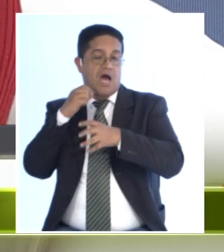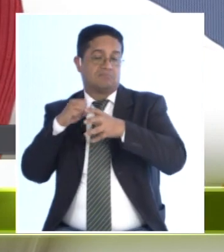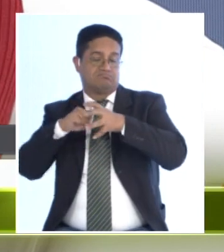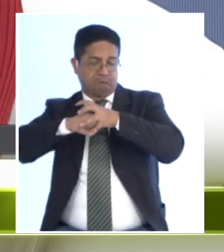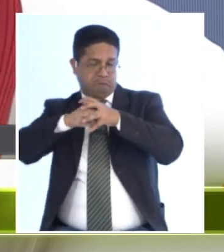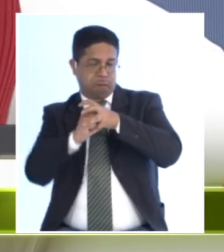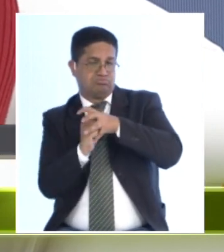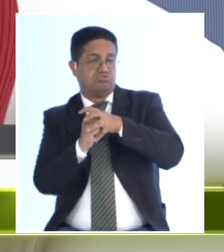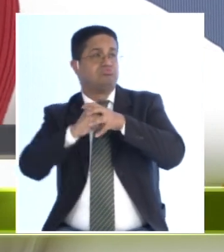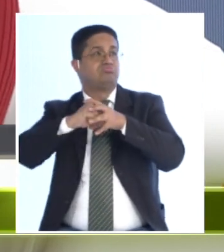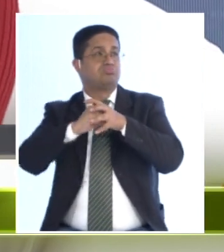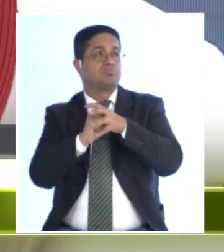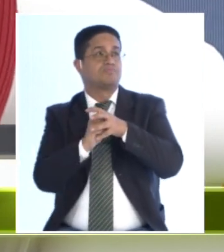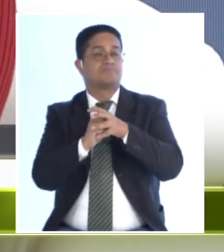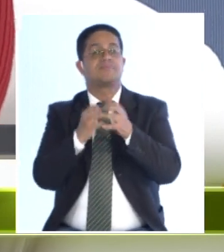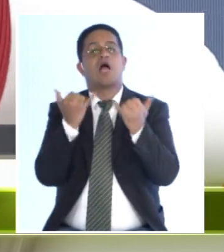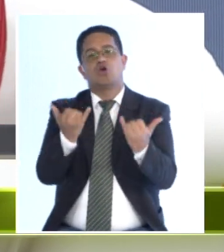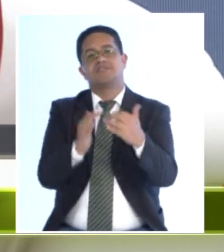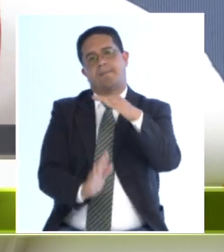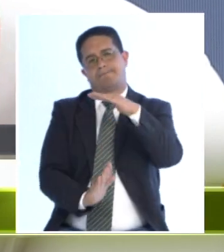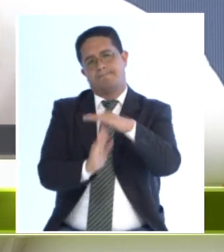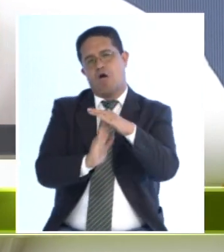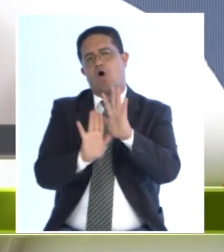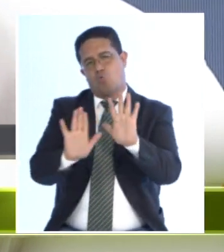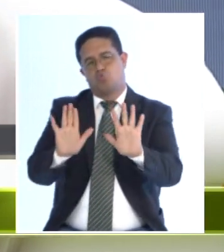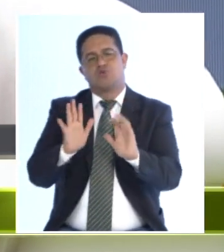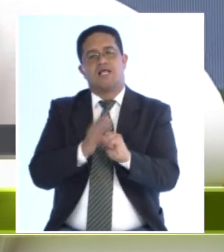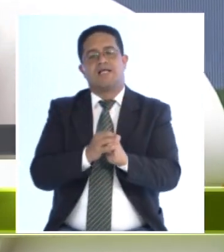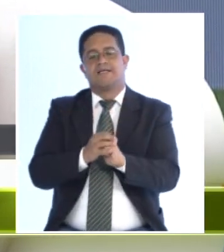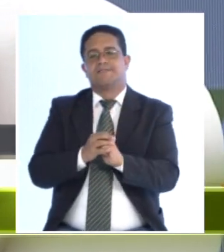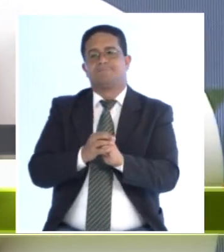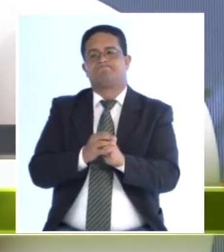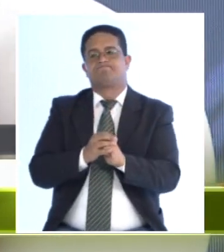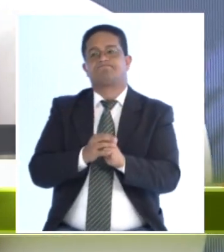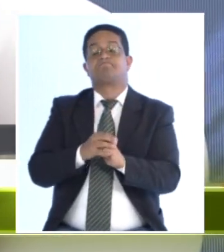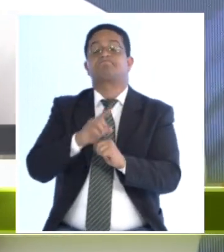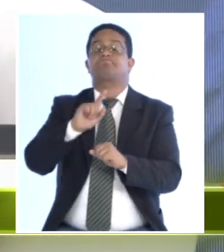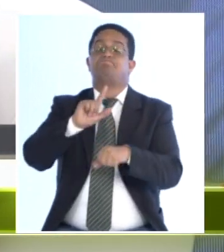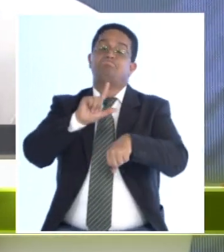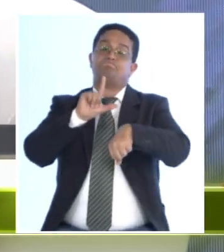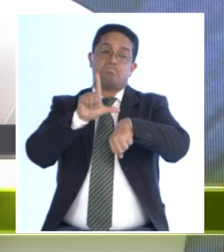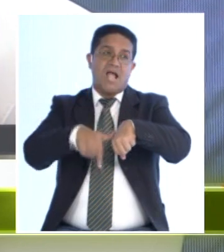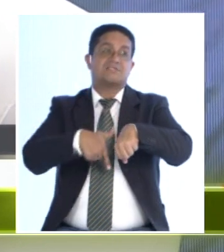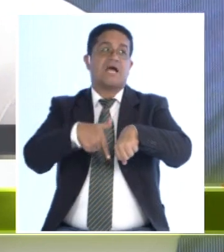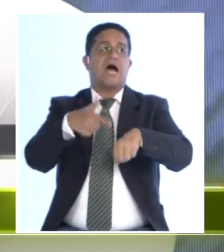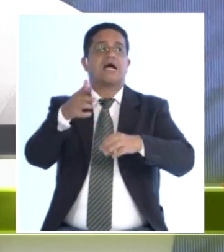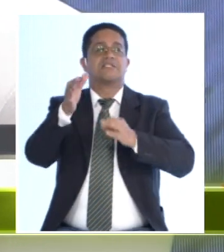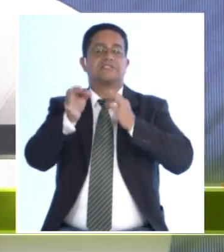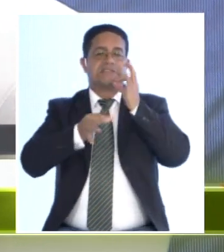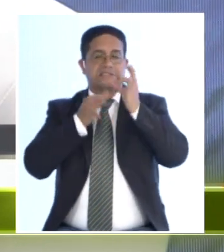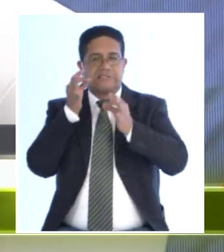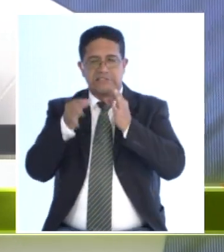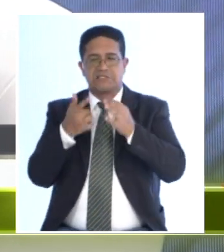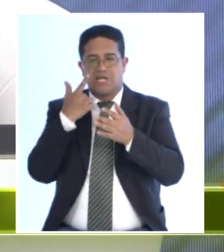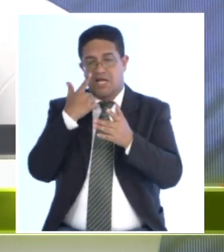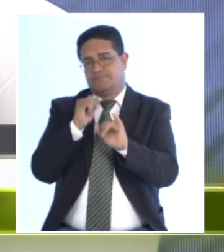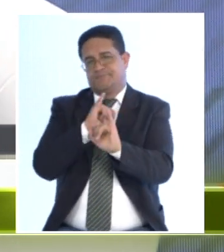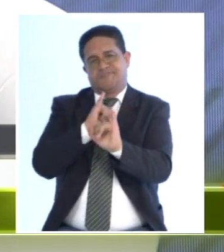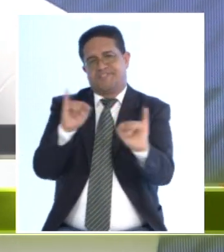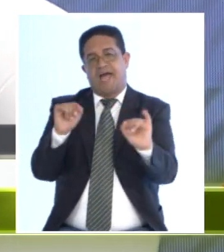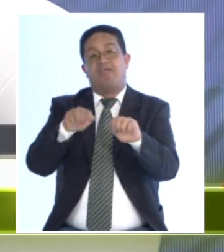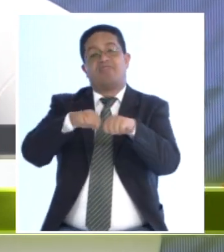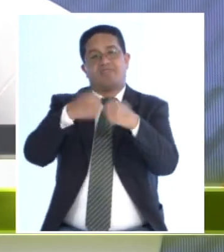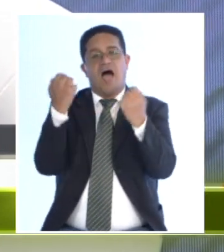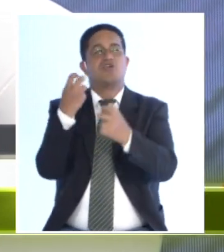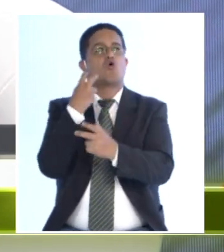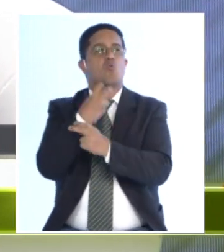cabeza femoral, vamos a irnos a una pausa, doctor Leopoldo. Vamos a hablar en la próxima parte, una vez que llega esta deformación, qué pasa